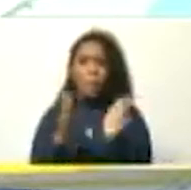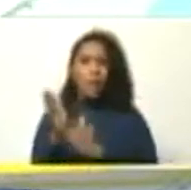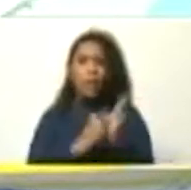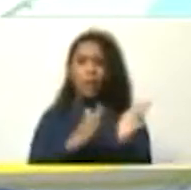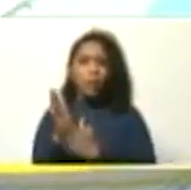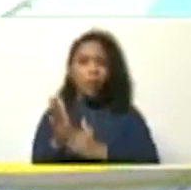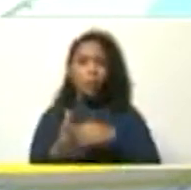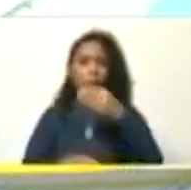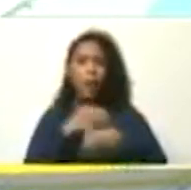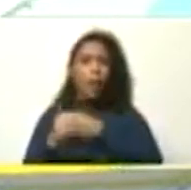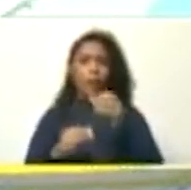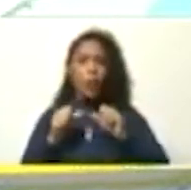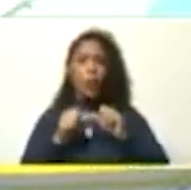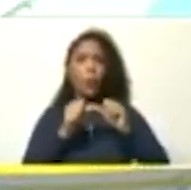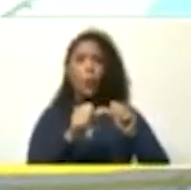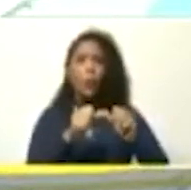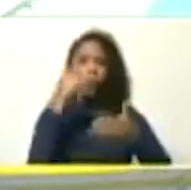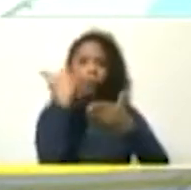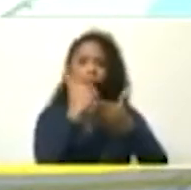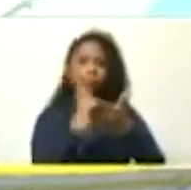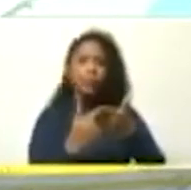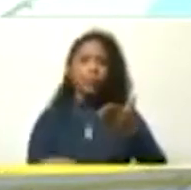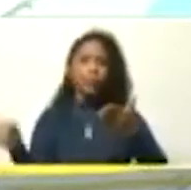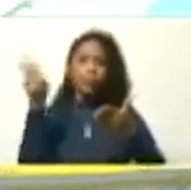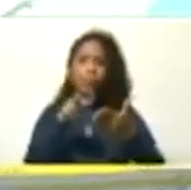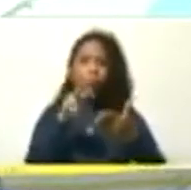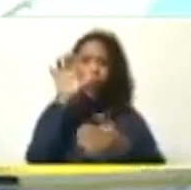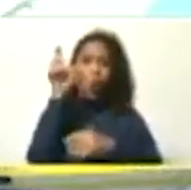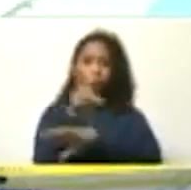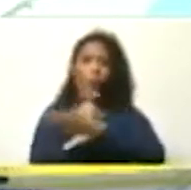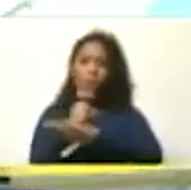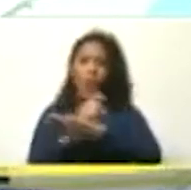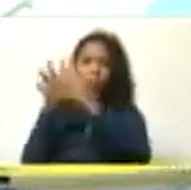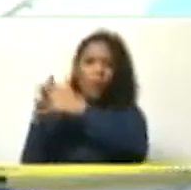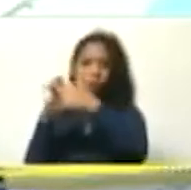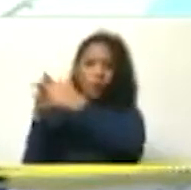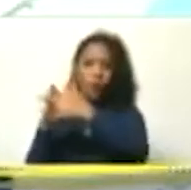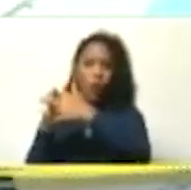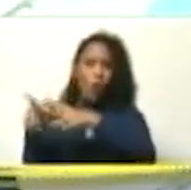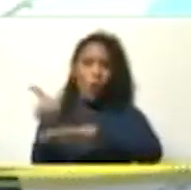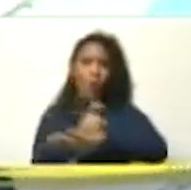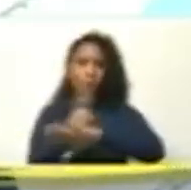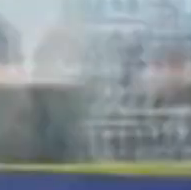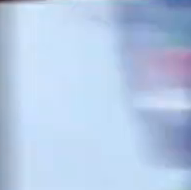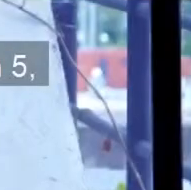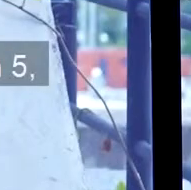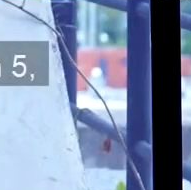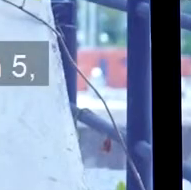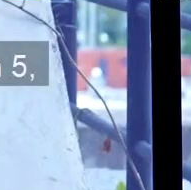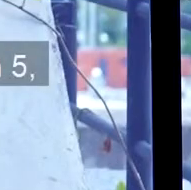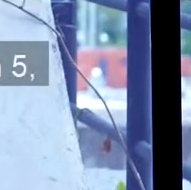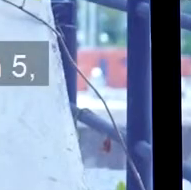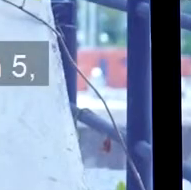y para darle continuidad a la agenda bilateral entre el gobierno de Estados Unidos y el gobierno de Venezuela.